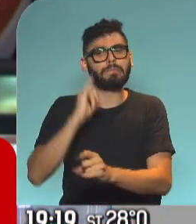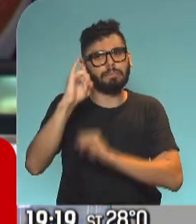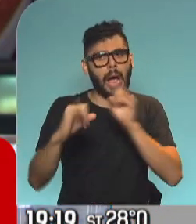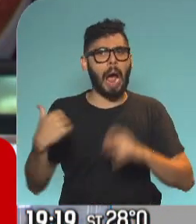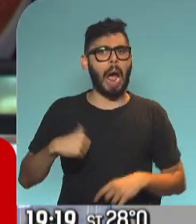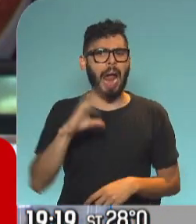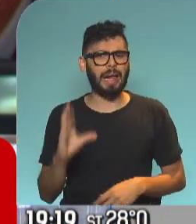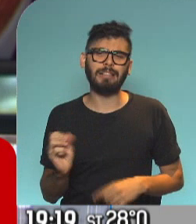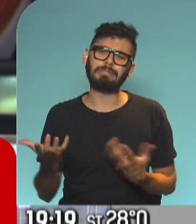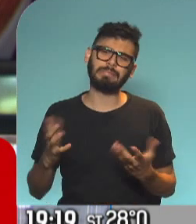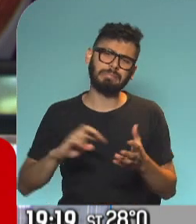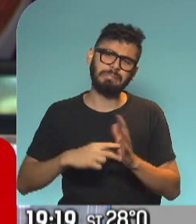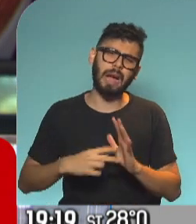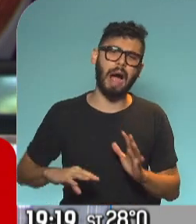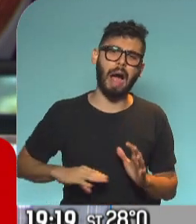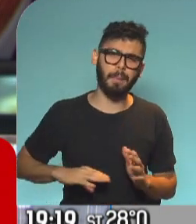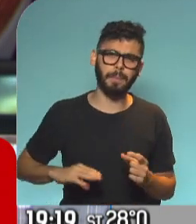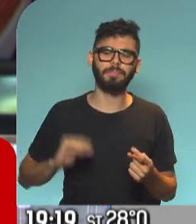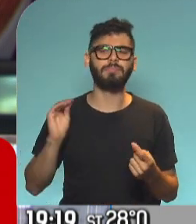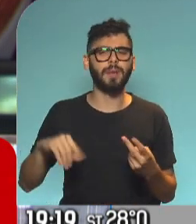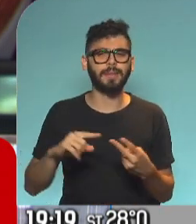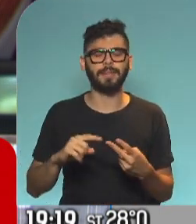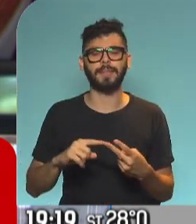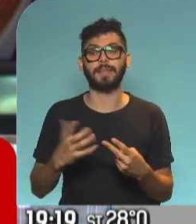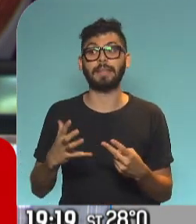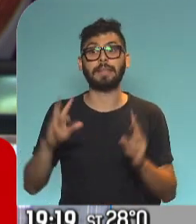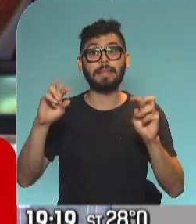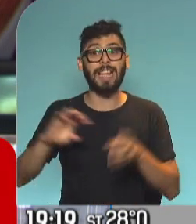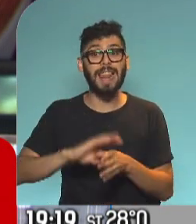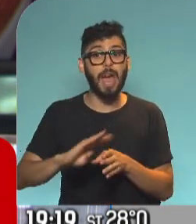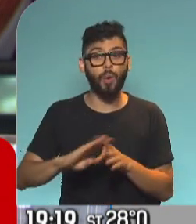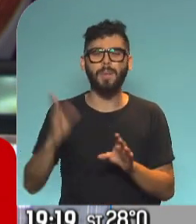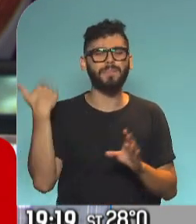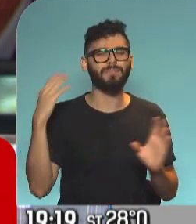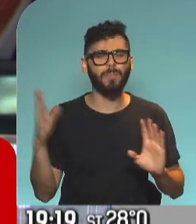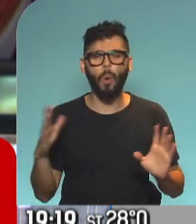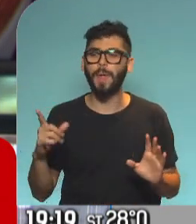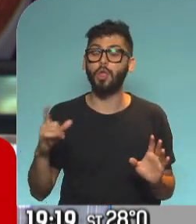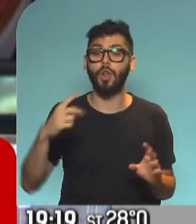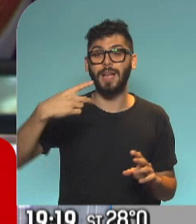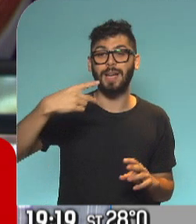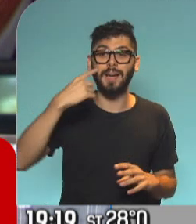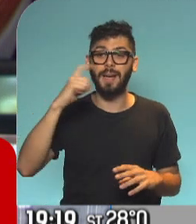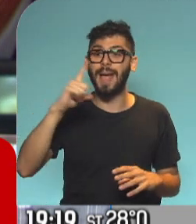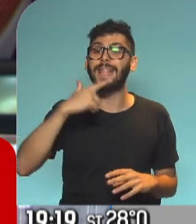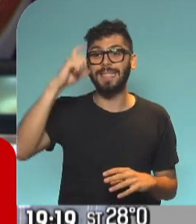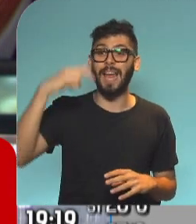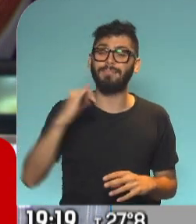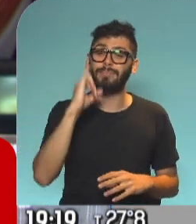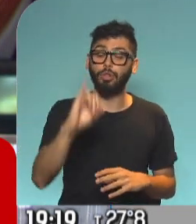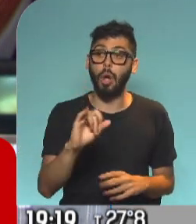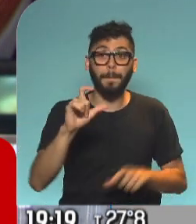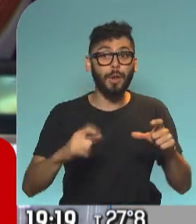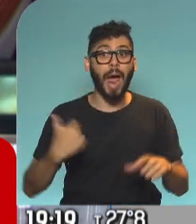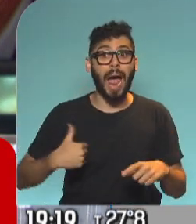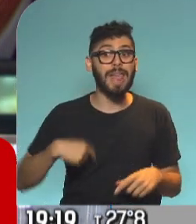Argentina y también hizo referencia a la deuda. Dijo en ese momento Guillermo Nielsen: todos los argentinos queremos